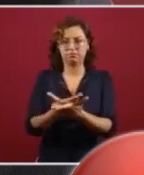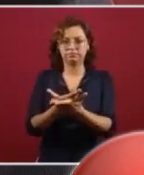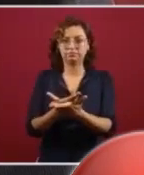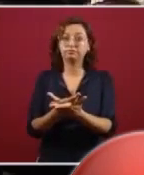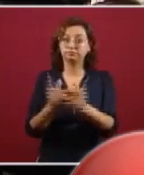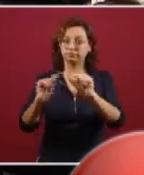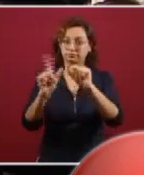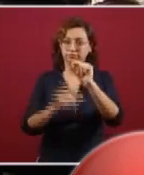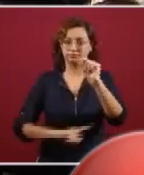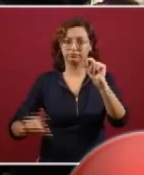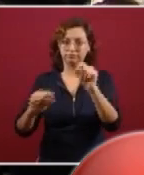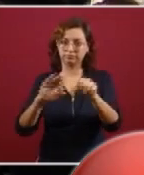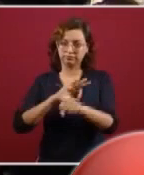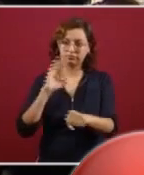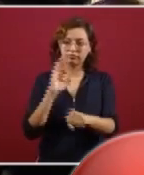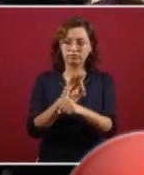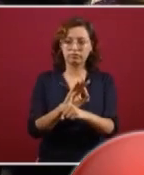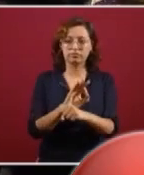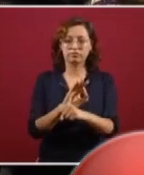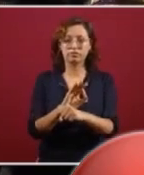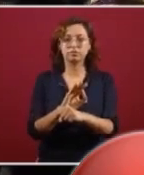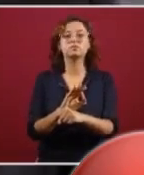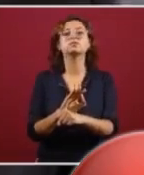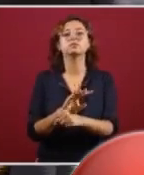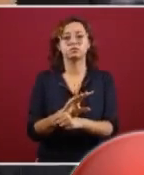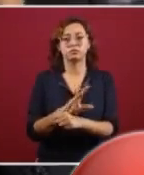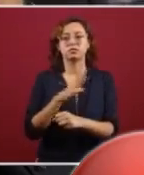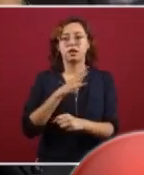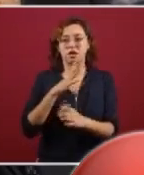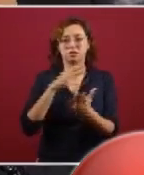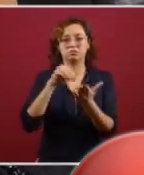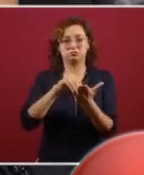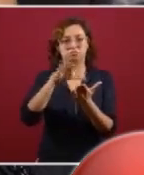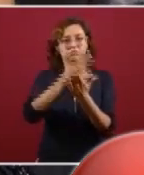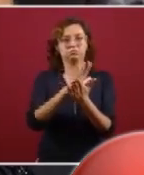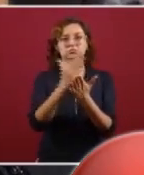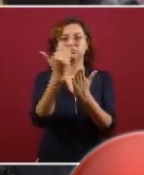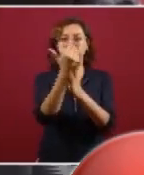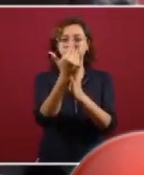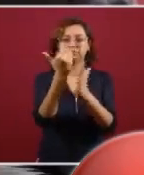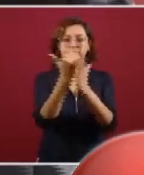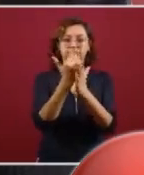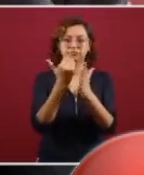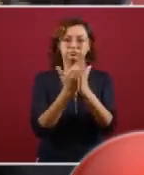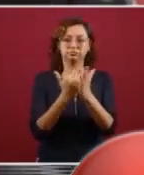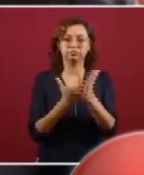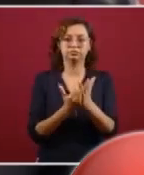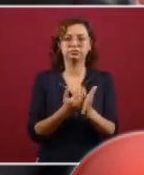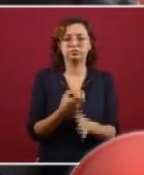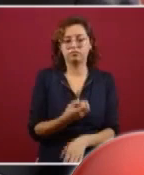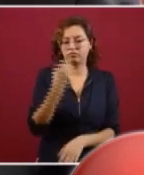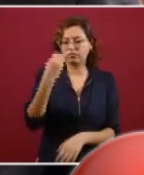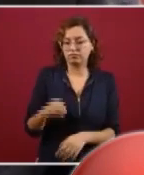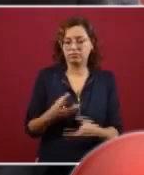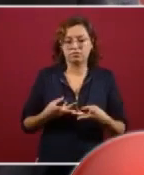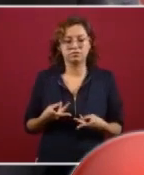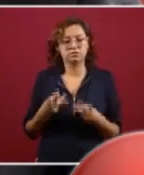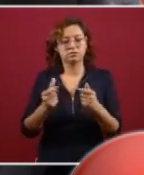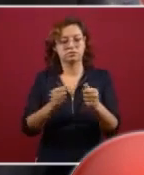de seguridad nacional, se establece la obligación de transparentar los